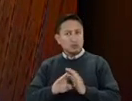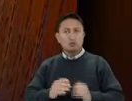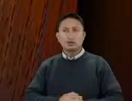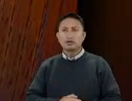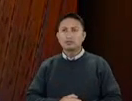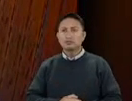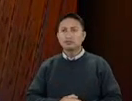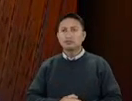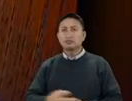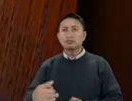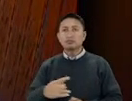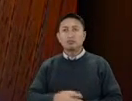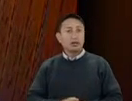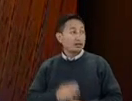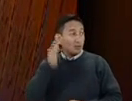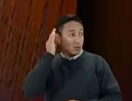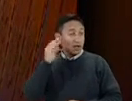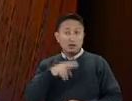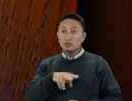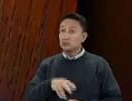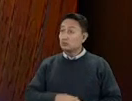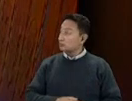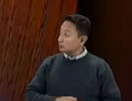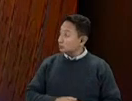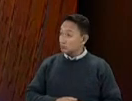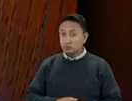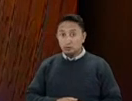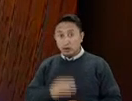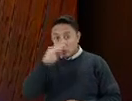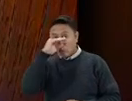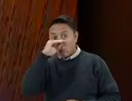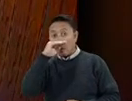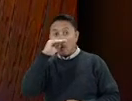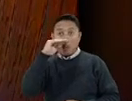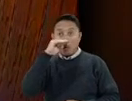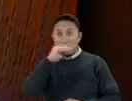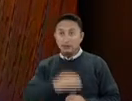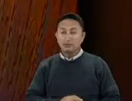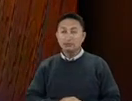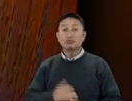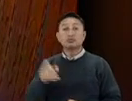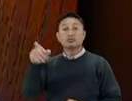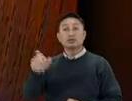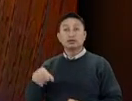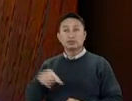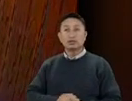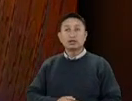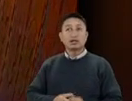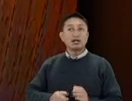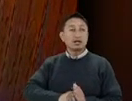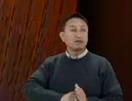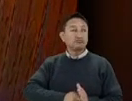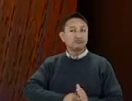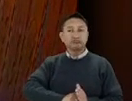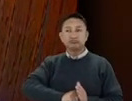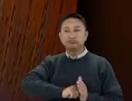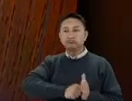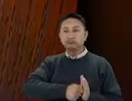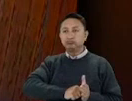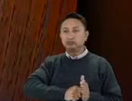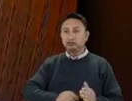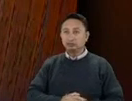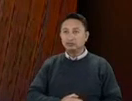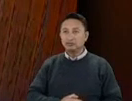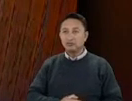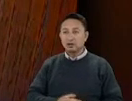Una hace de campanera. Miran por las rendijas. Uno de los zampones forcejea el seguro de la puerta. Prueba